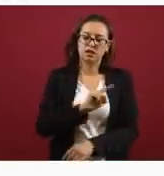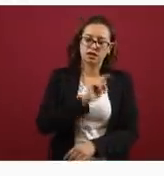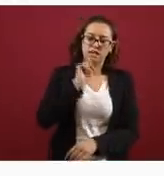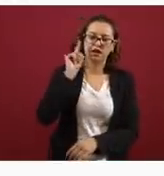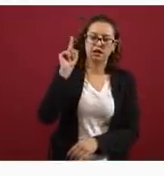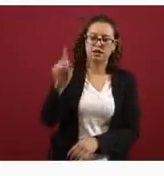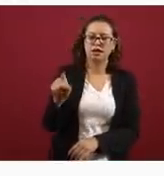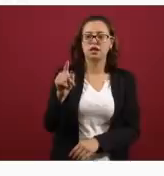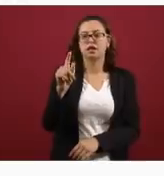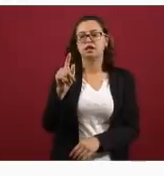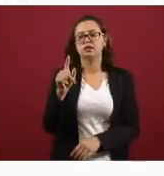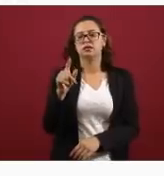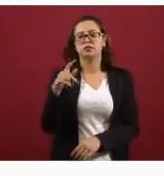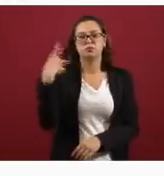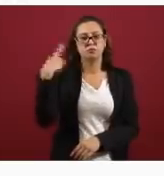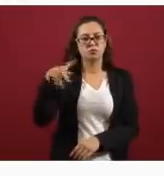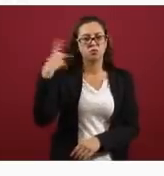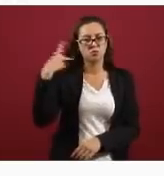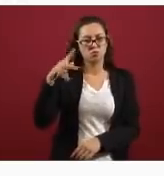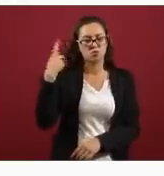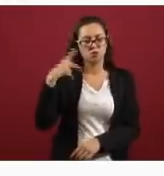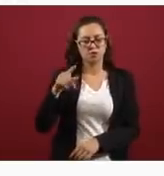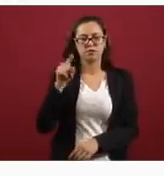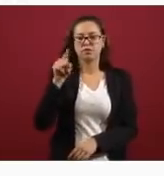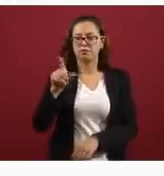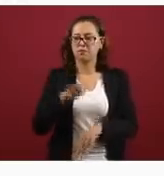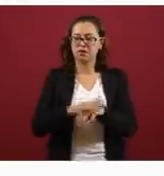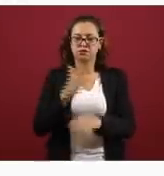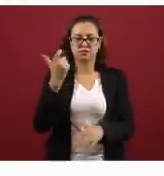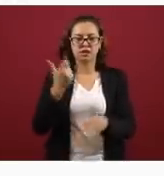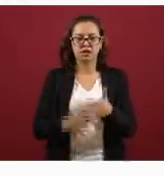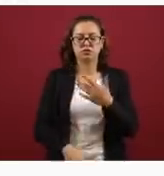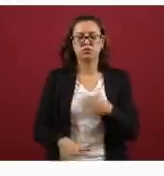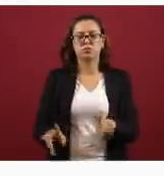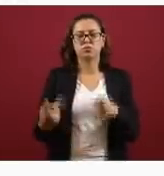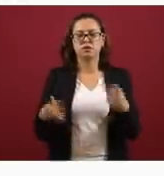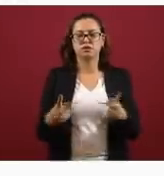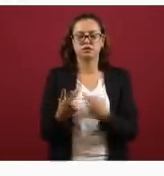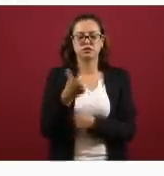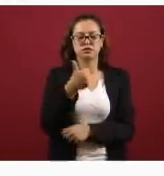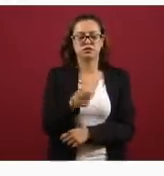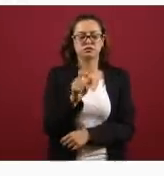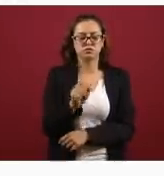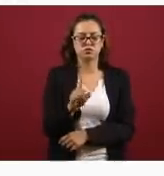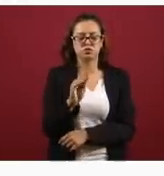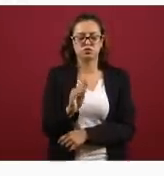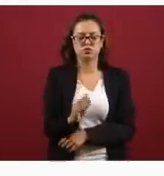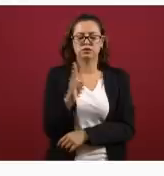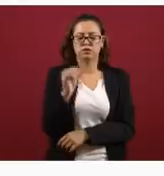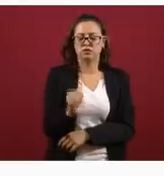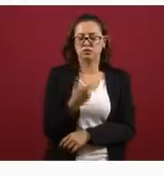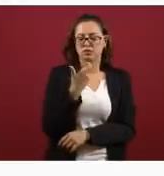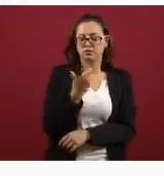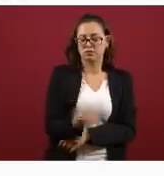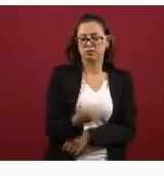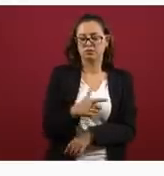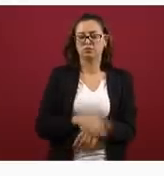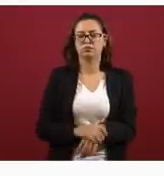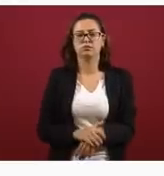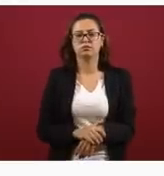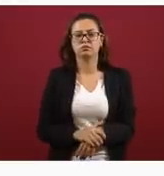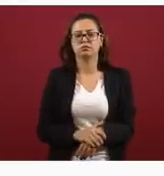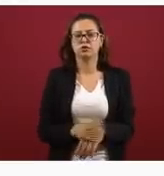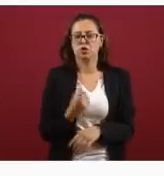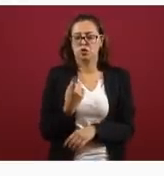de Tehuacán, en Santiago Mihuatán, Puebla, con un precio al público de 6 pesos con 99 centavos por litro y un margen